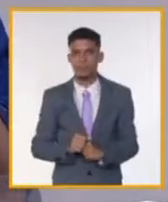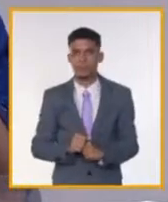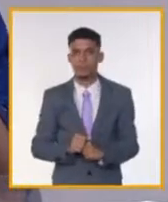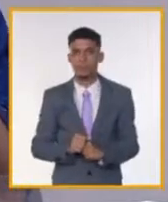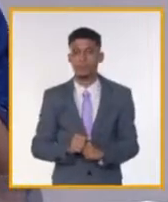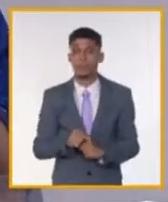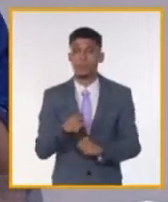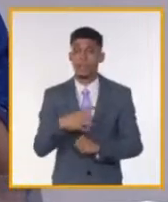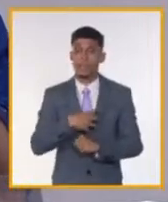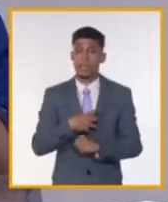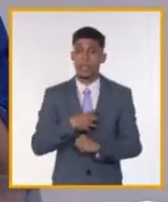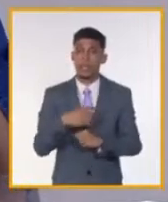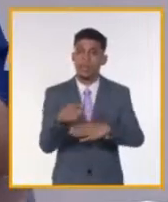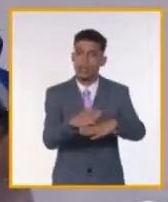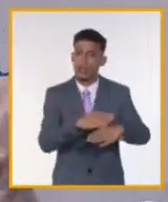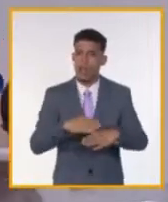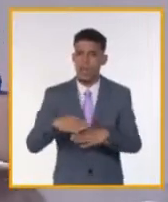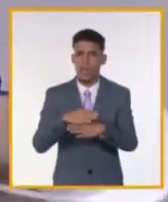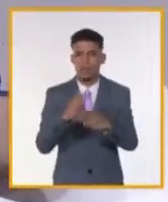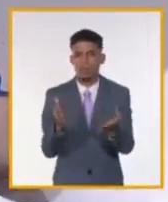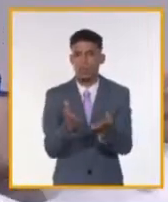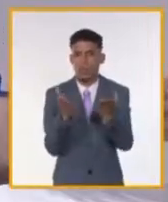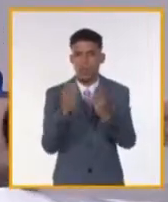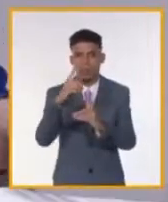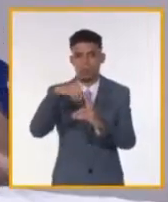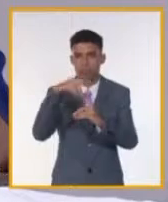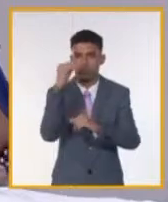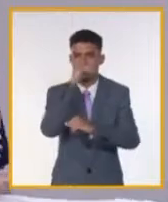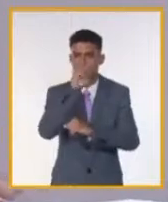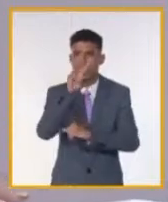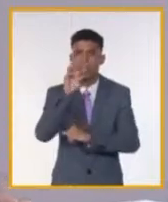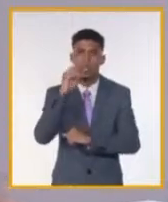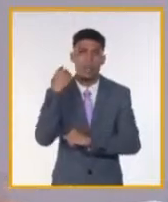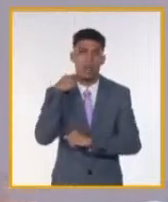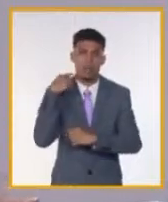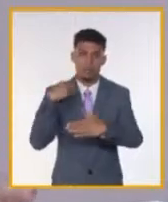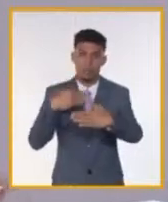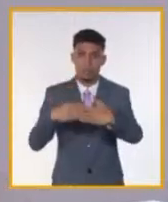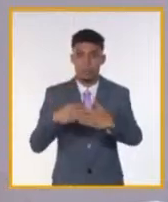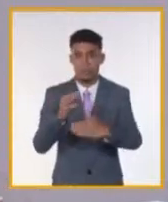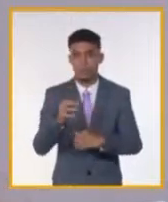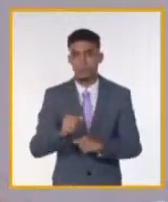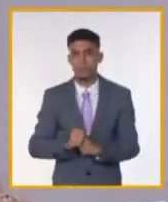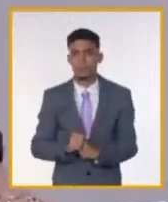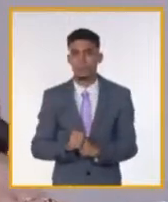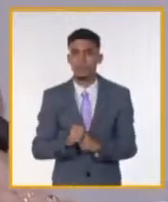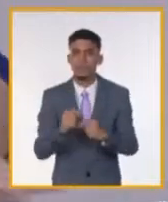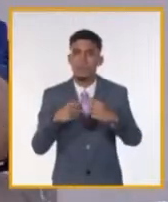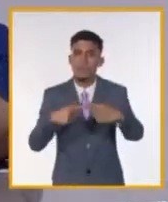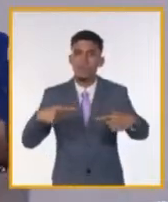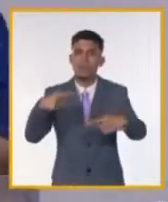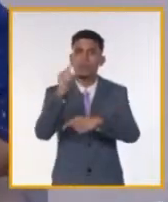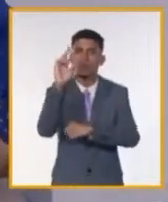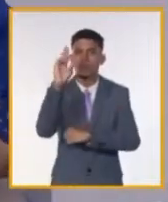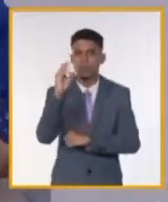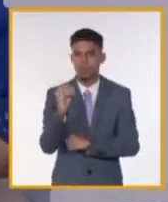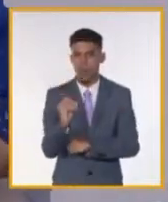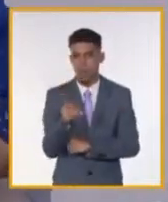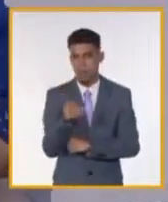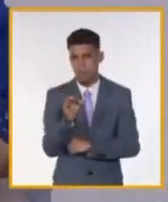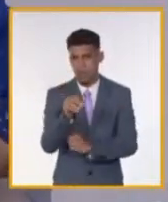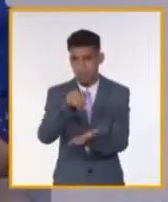tiene procedimientos desarrollados para esta caracterización por más de 30 años. Entre sus principales resultados, como te